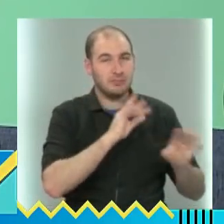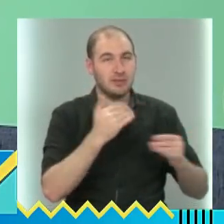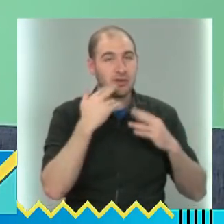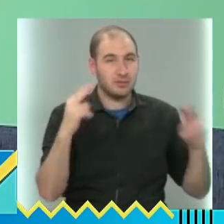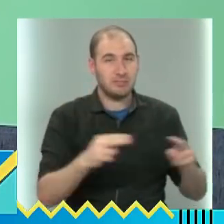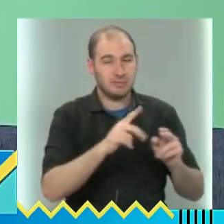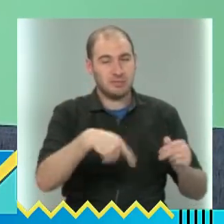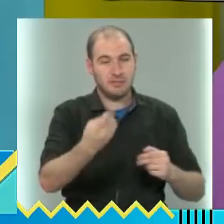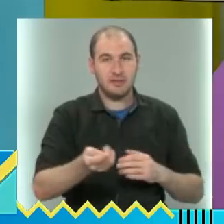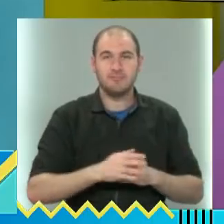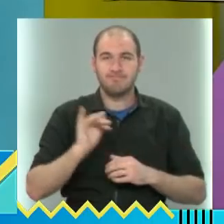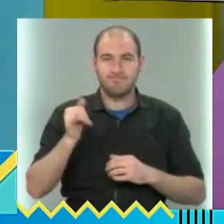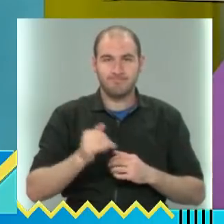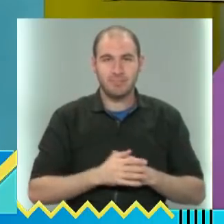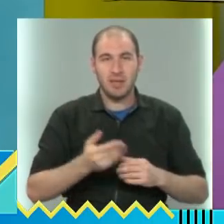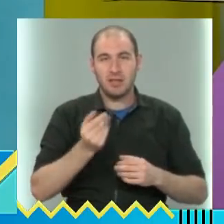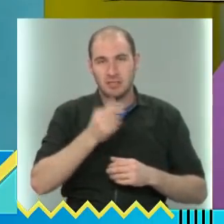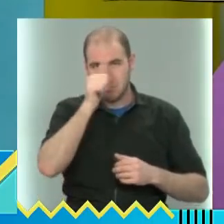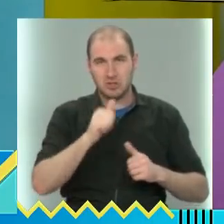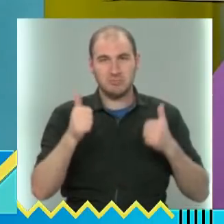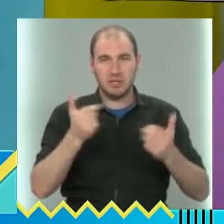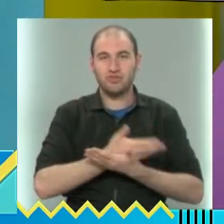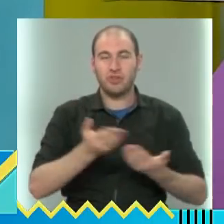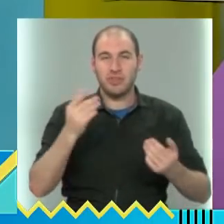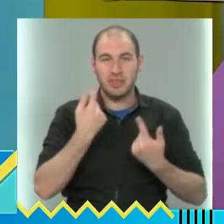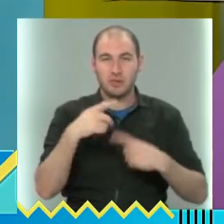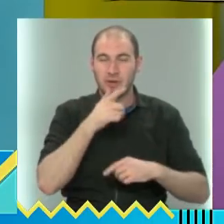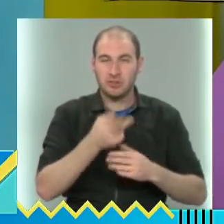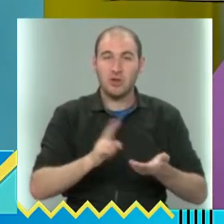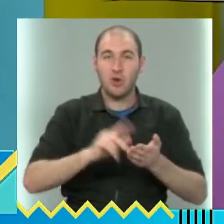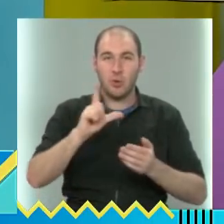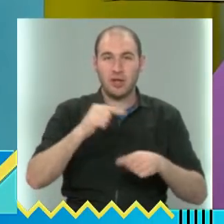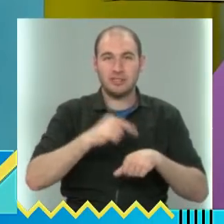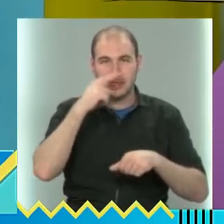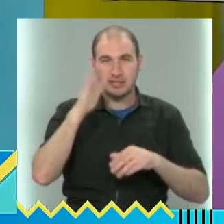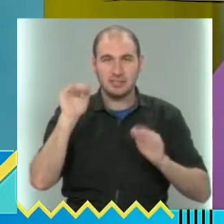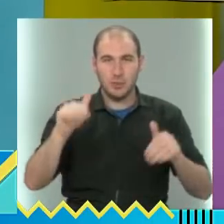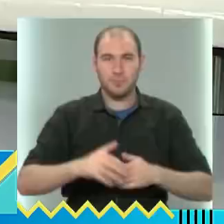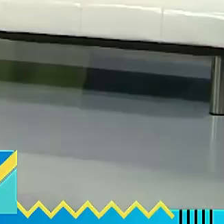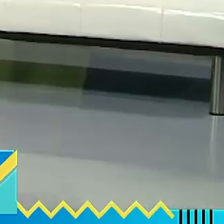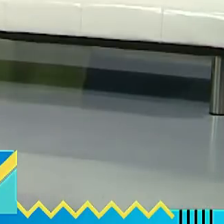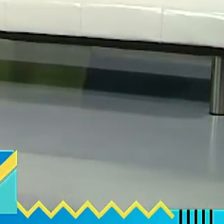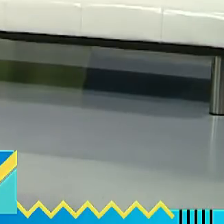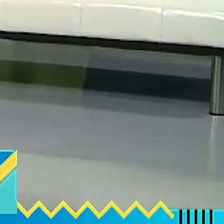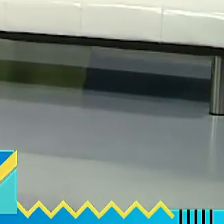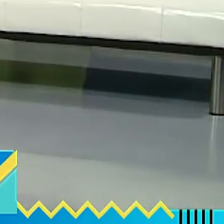nos encontramos la semana que viene. Exactamente, muy buen fin de semana para todos. Distintos Parecidos vuelve el lunes a las 19 horas. Chau, chau.